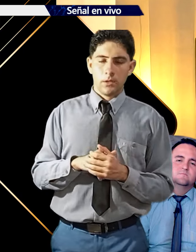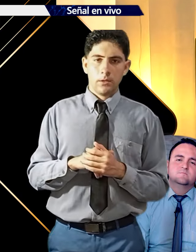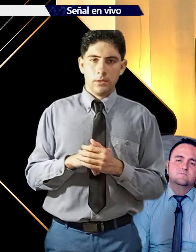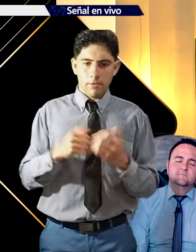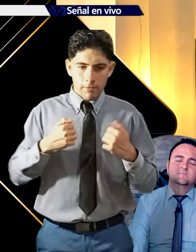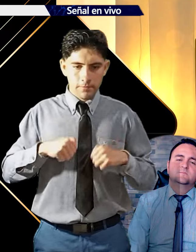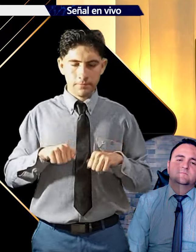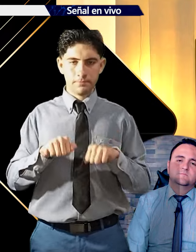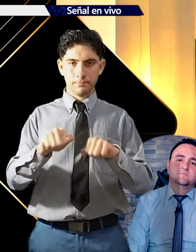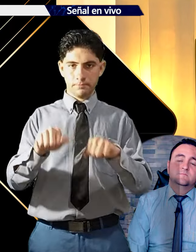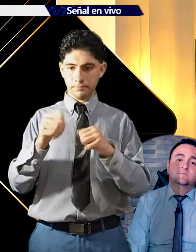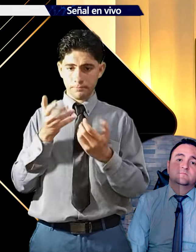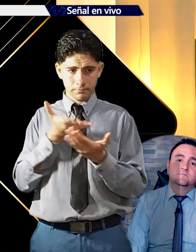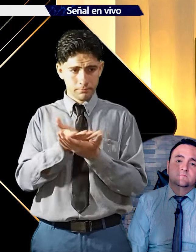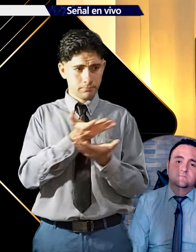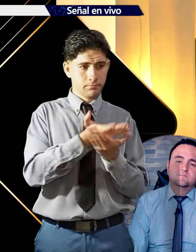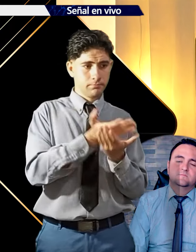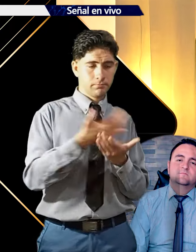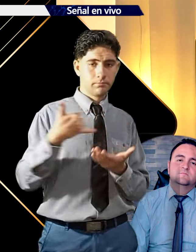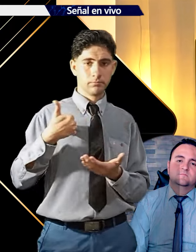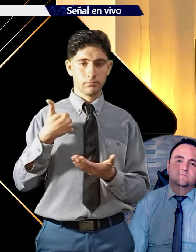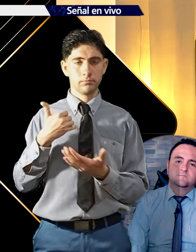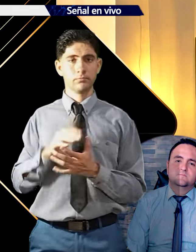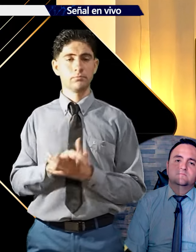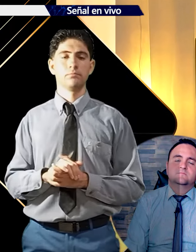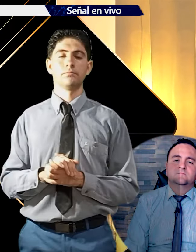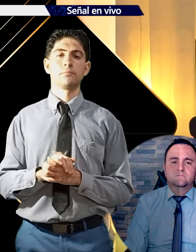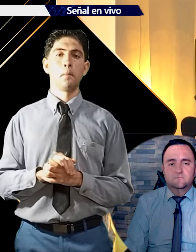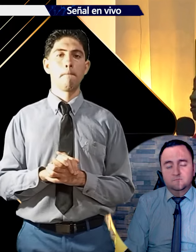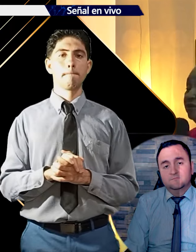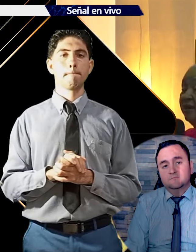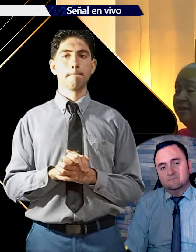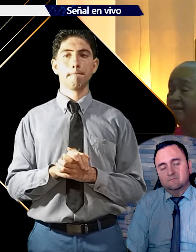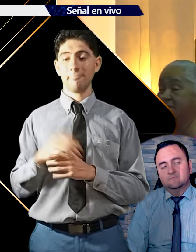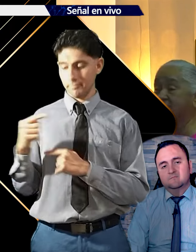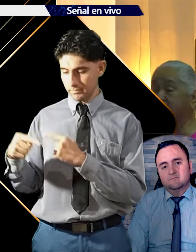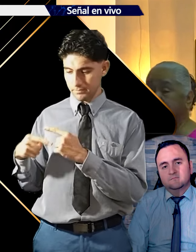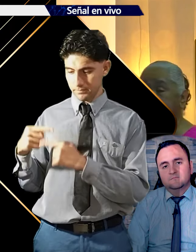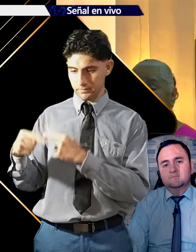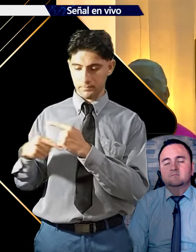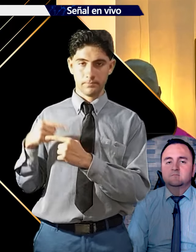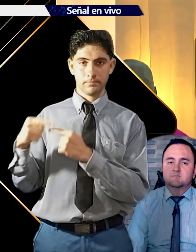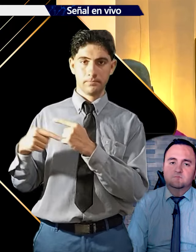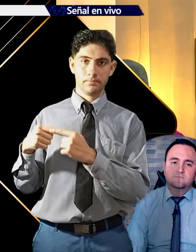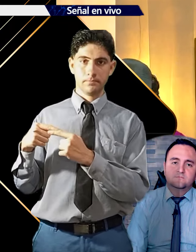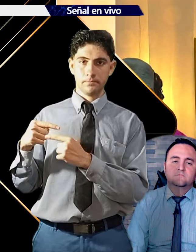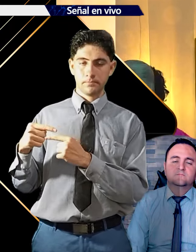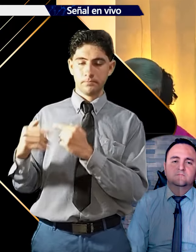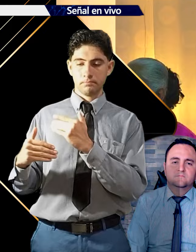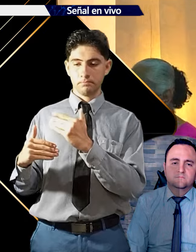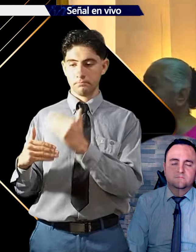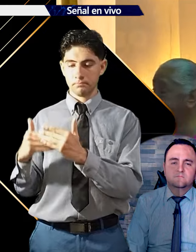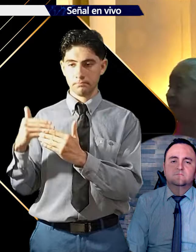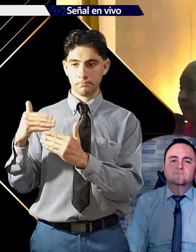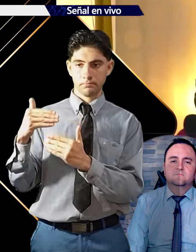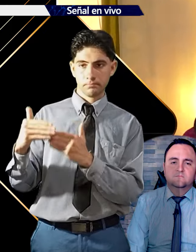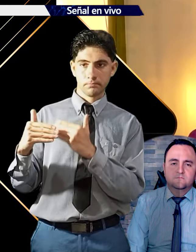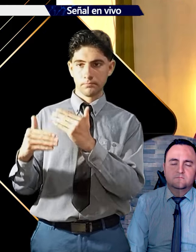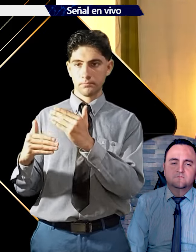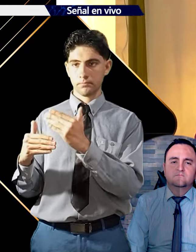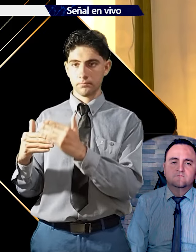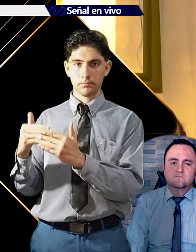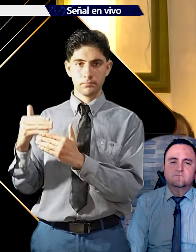las generaciones que vienen tras de nosotros. Porque sabe una cosa, que las generaciones degeneran. Las generaciones